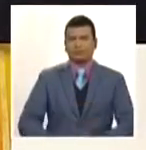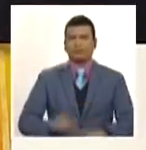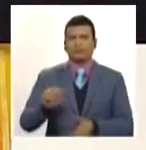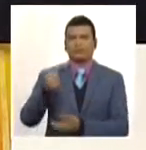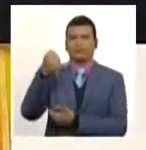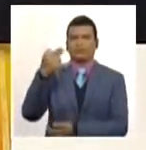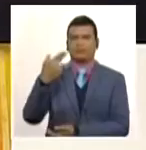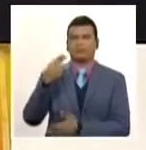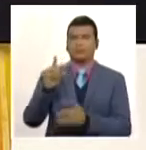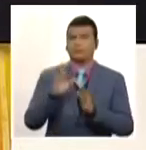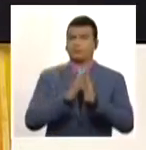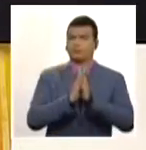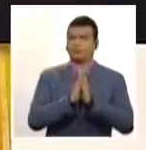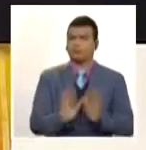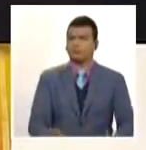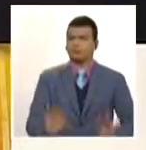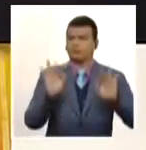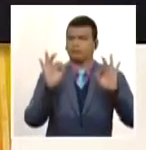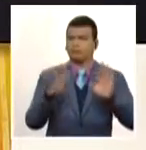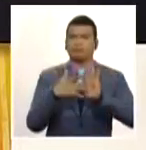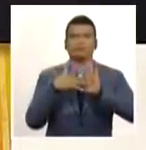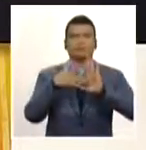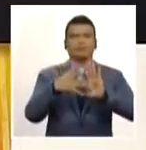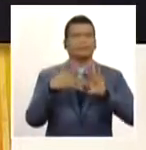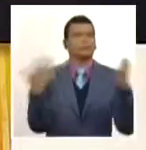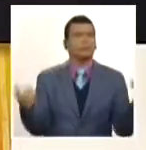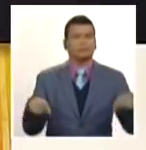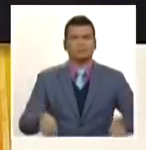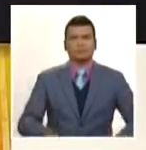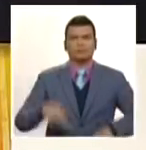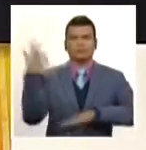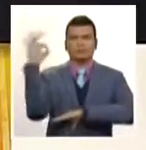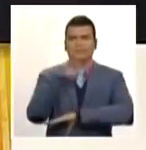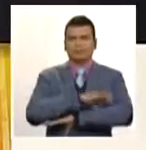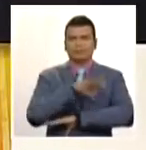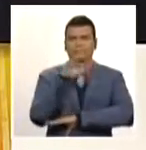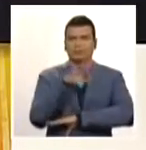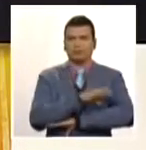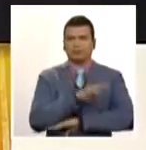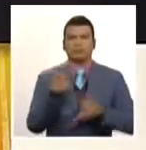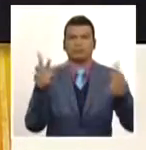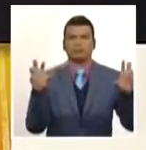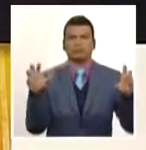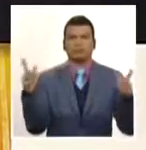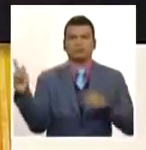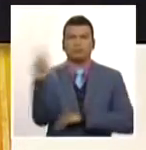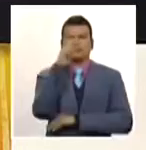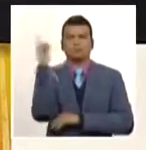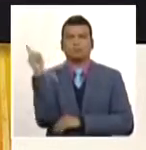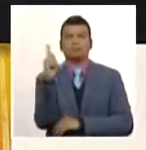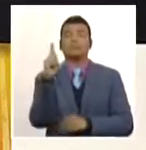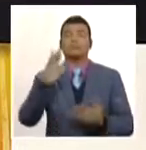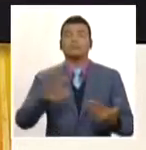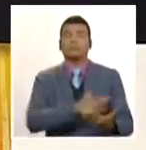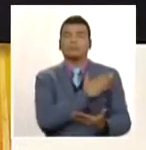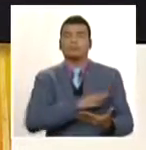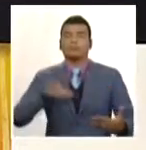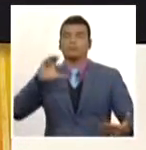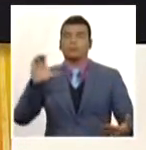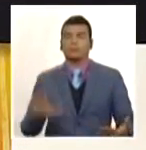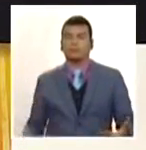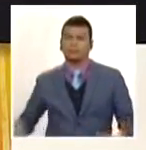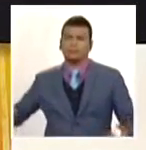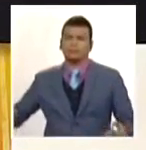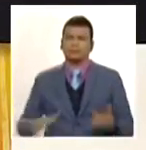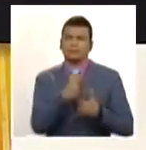muy buenas nuevas. Garantizada la transmisión a través de nuestro canal regional Telepacífico del Festival Petronio Álvarez, la fiesta del Pacífico